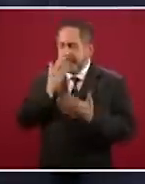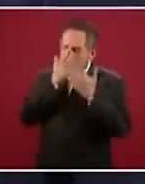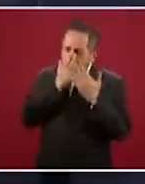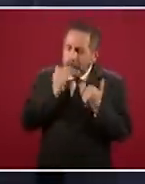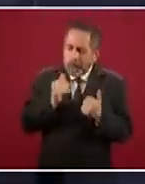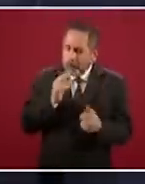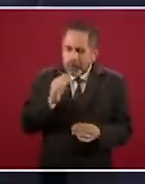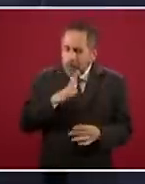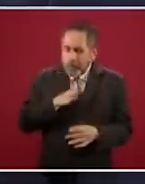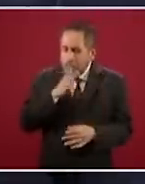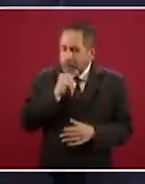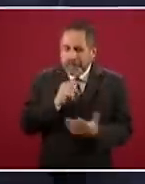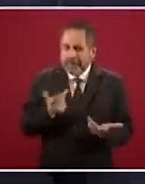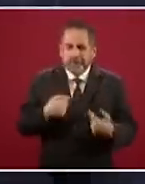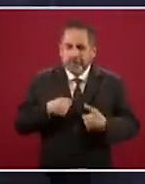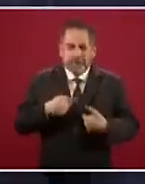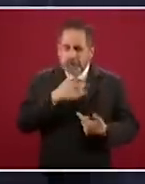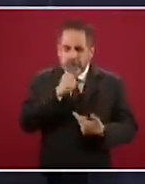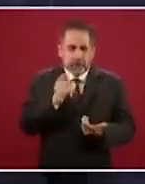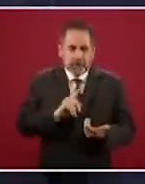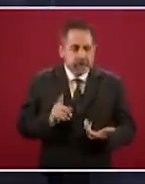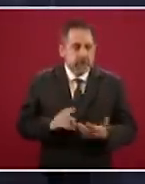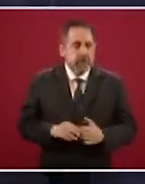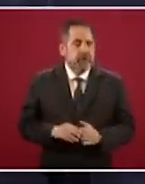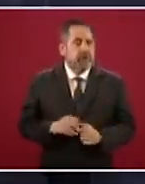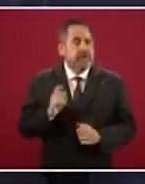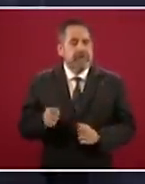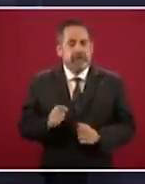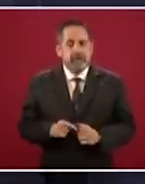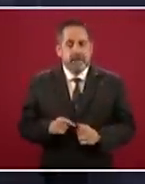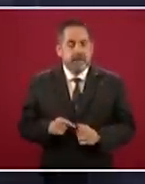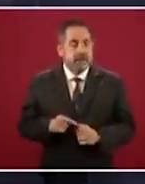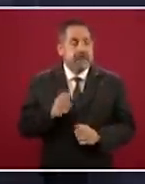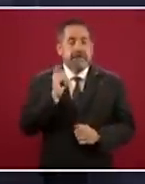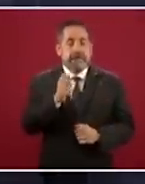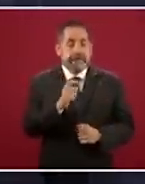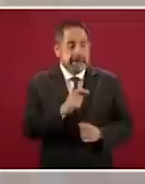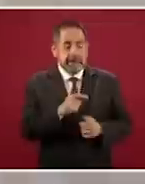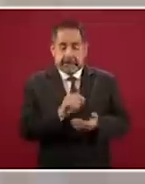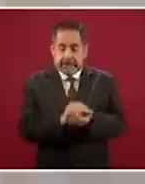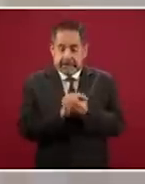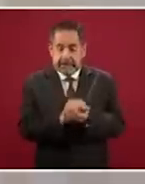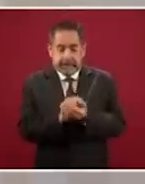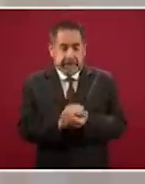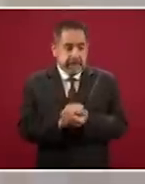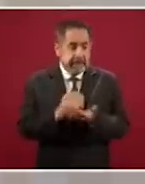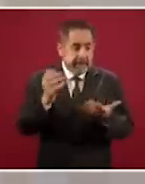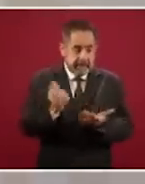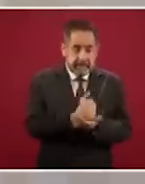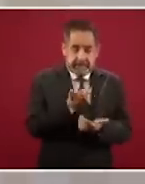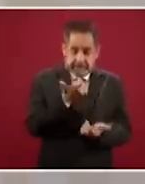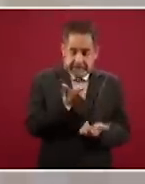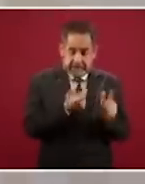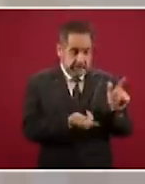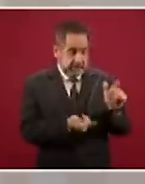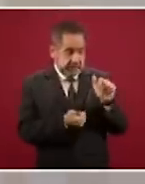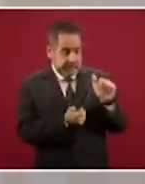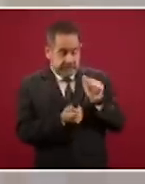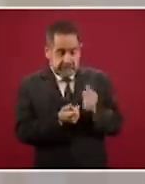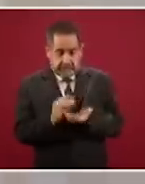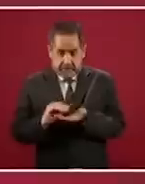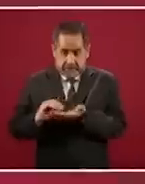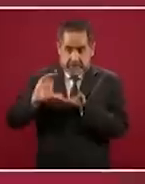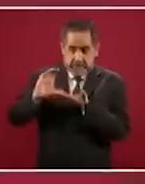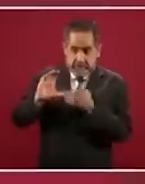Si estamos hablando de que lo que se obtenga de la rifa es para la compra